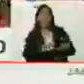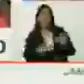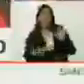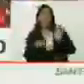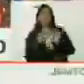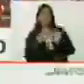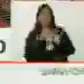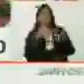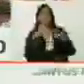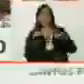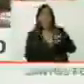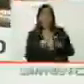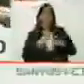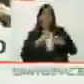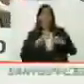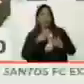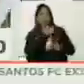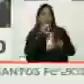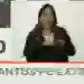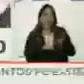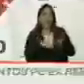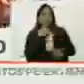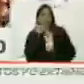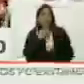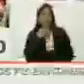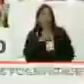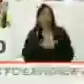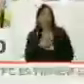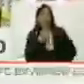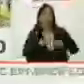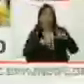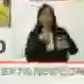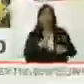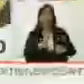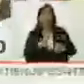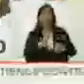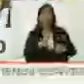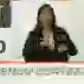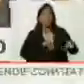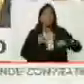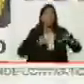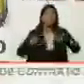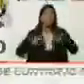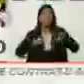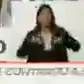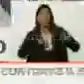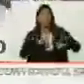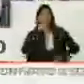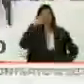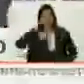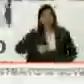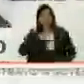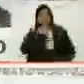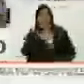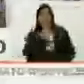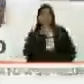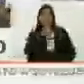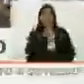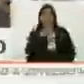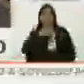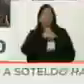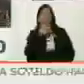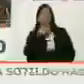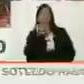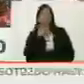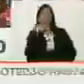una vida plena de juventud para que pueda después desenvolverse como sujeto en esta república. Nosotros como jóvenes luchamos por